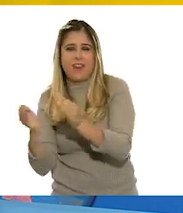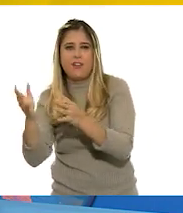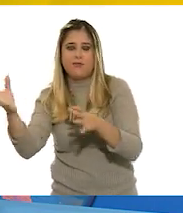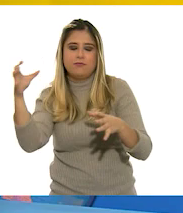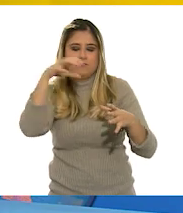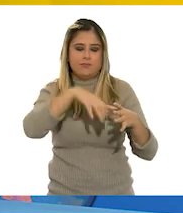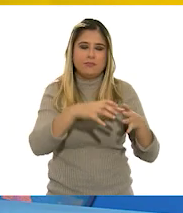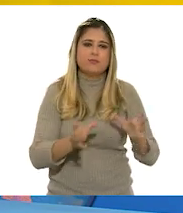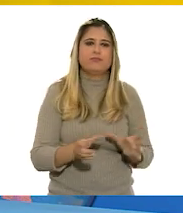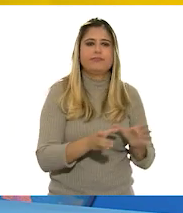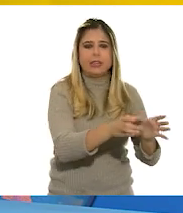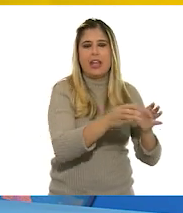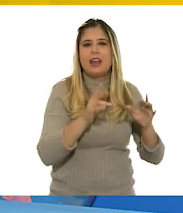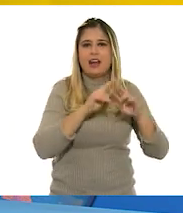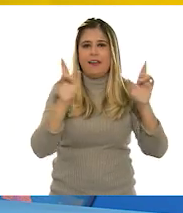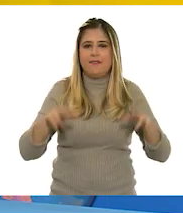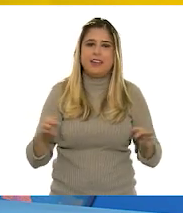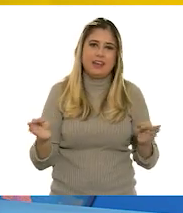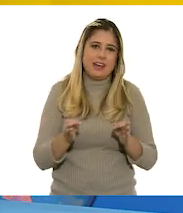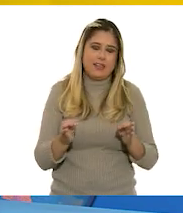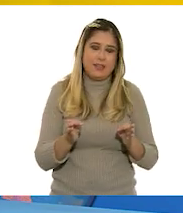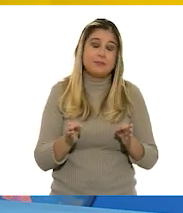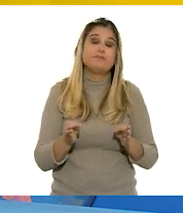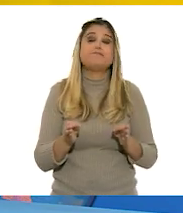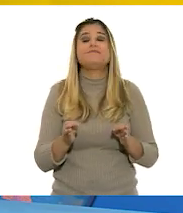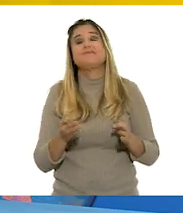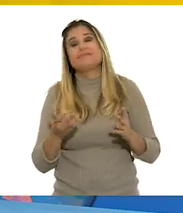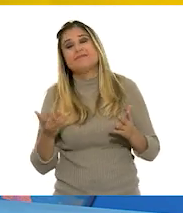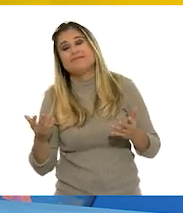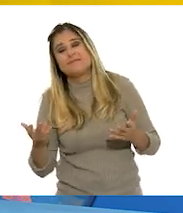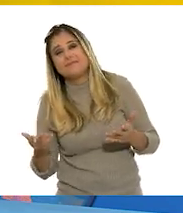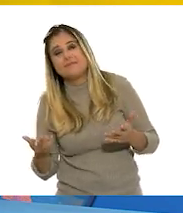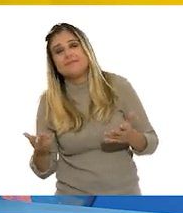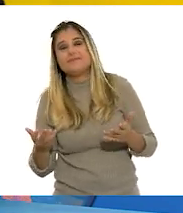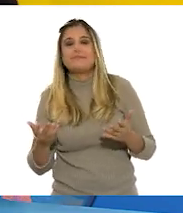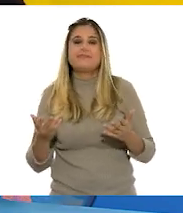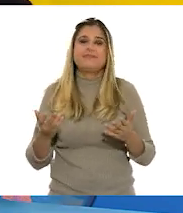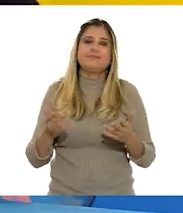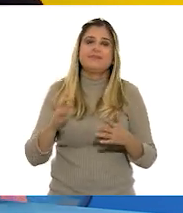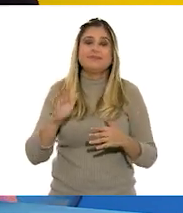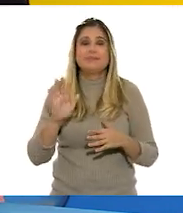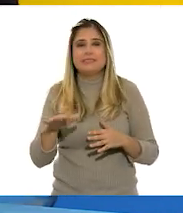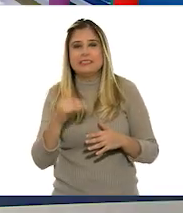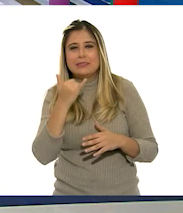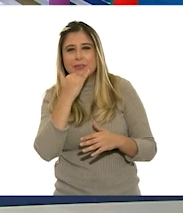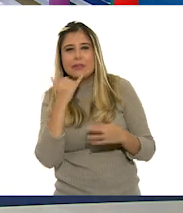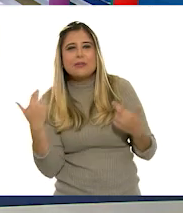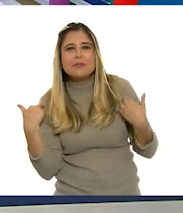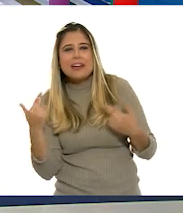casos, las guardo en el refrigerador. Aunque, maestro, Sí. perdón,